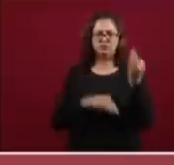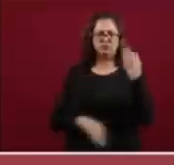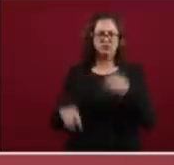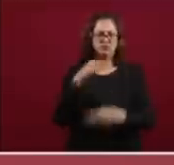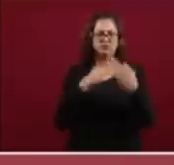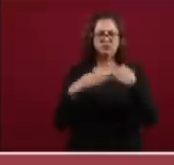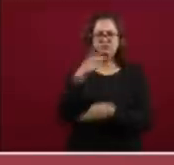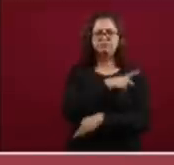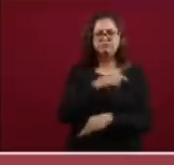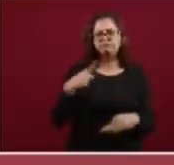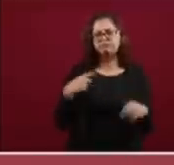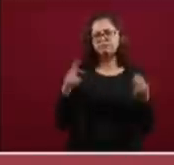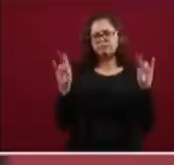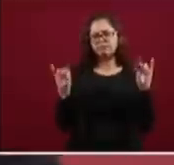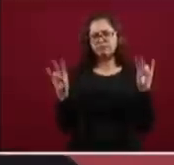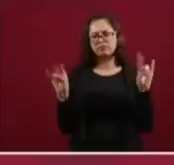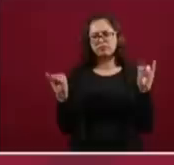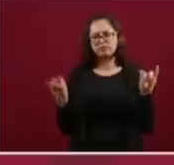eso